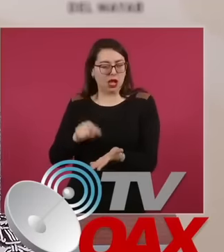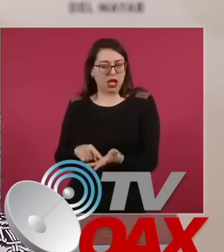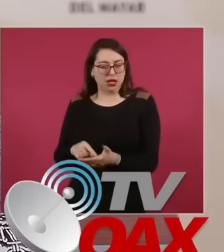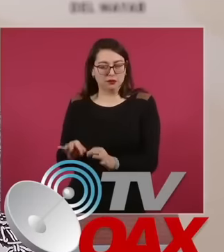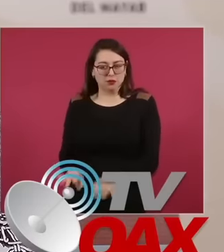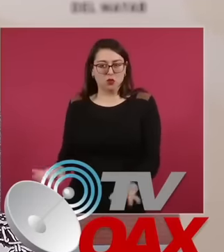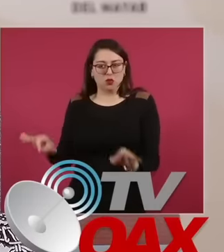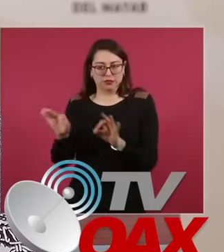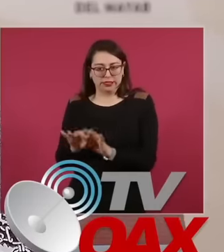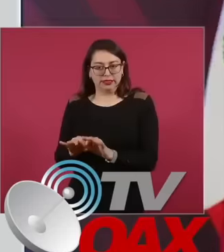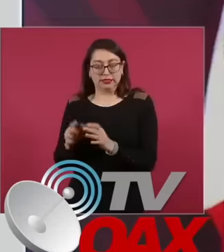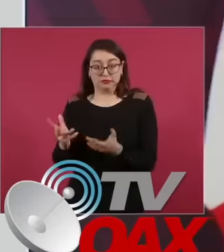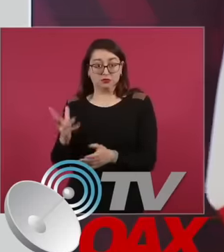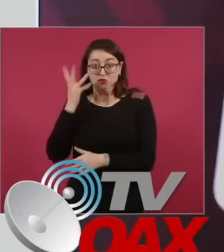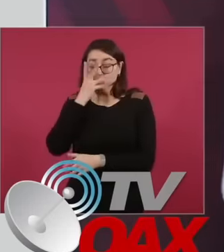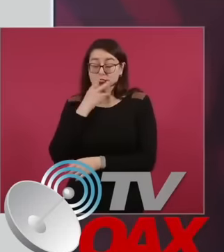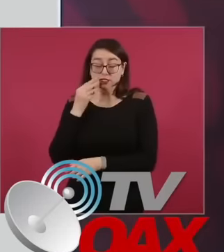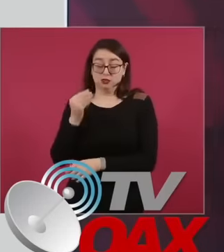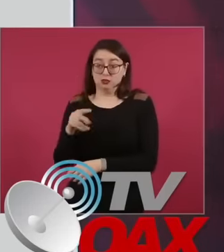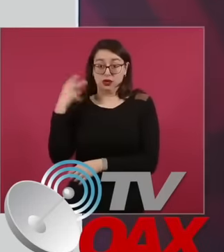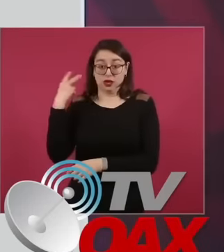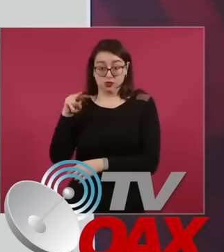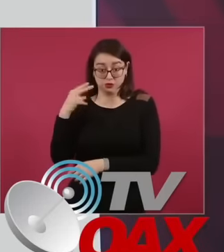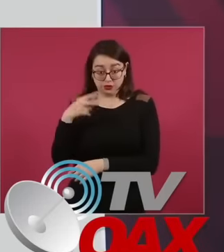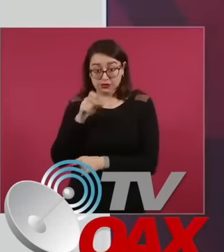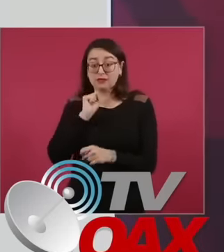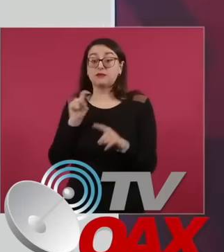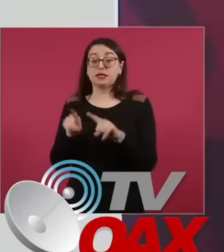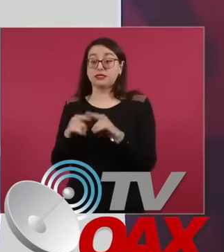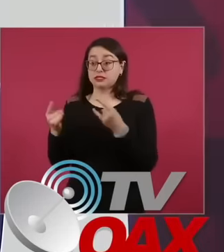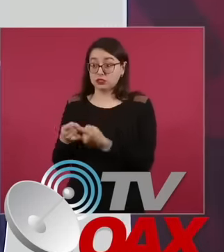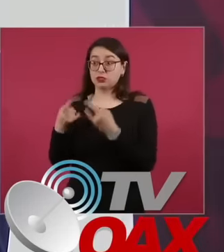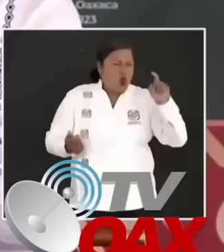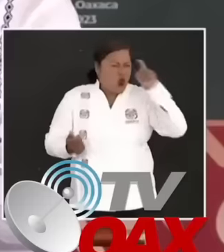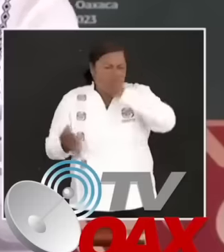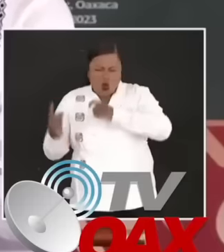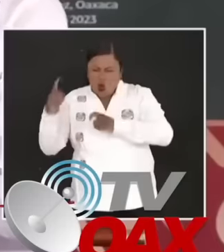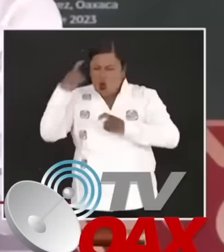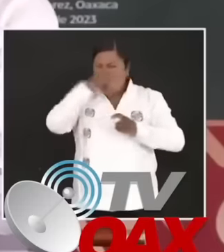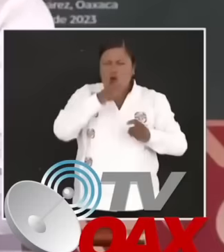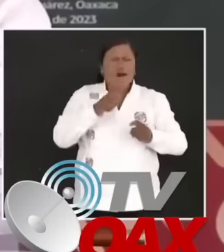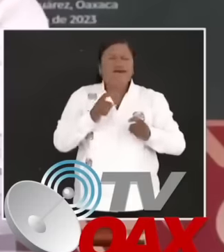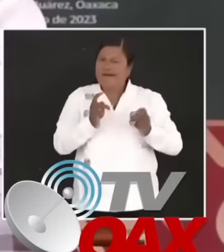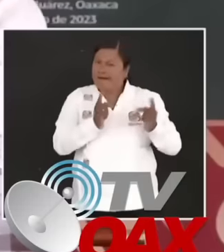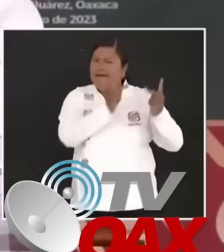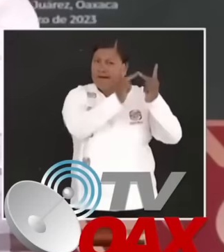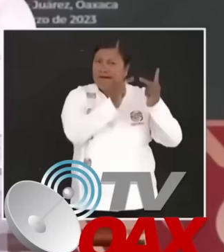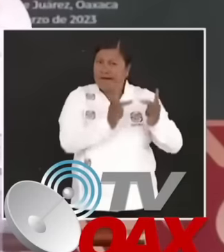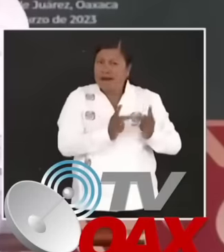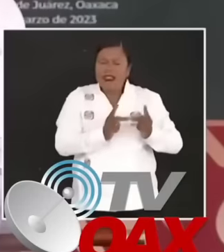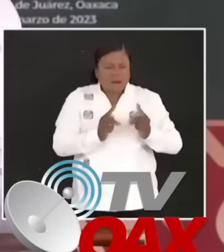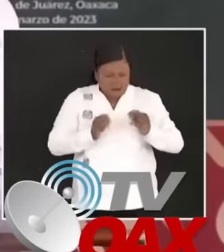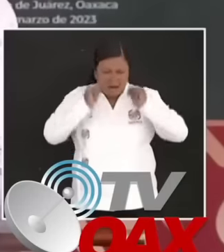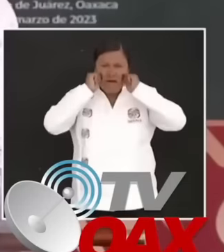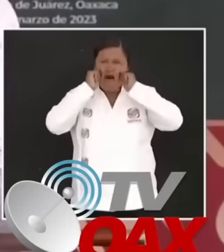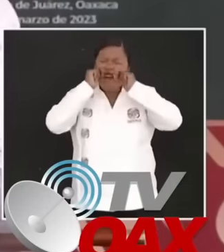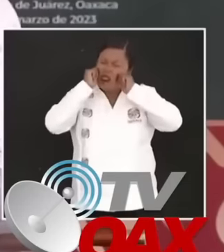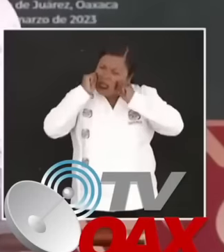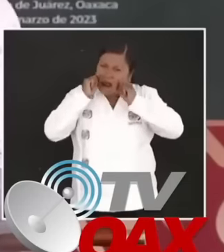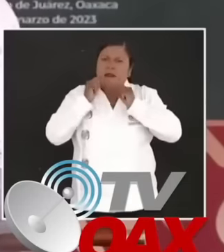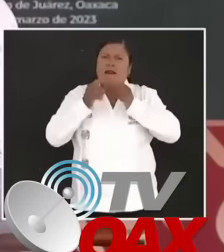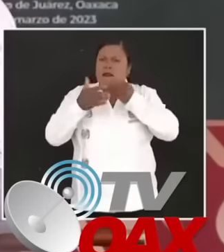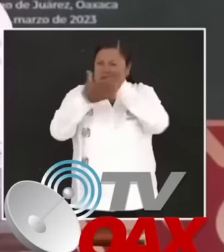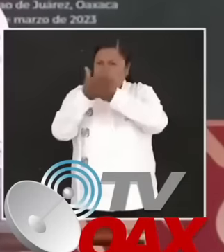López Obrador, anunció en la mañanera que en el mes de marzo se llevará a cabo la inauguración de esta icónica